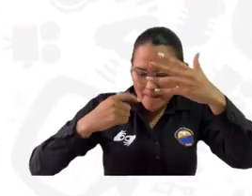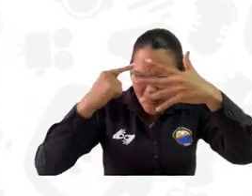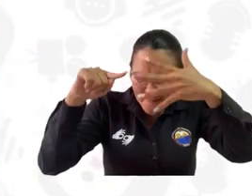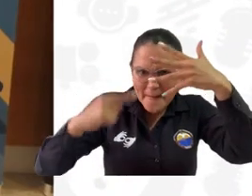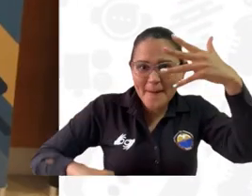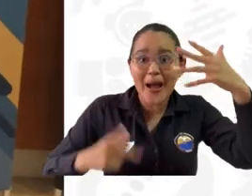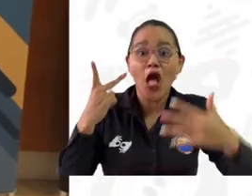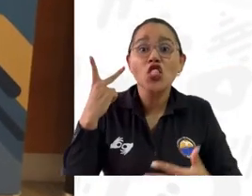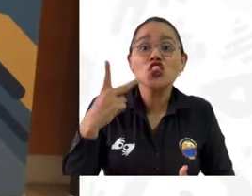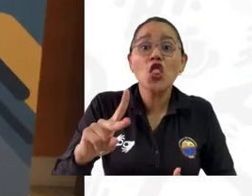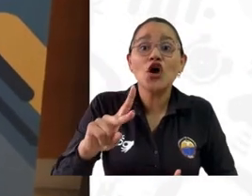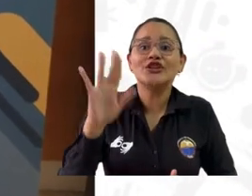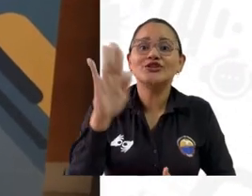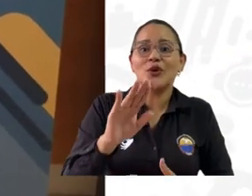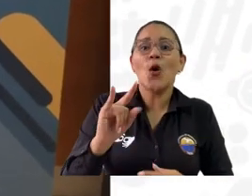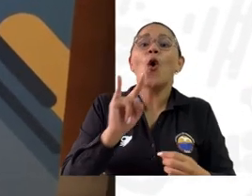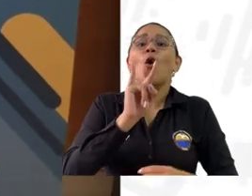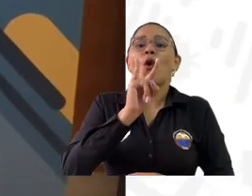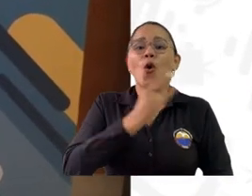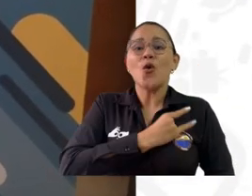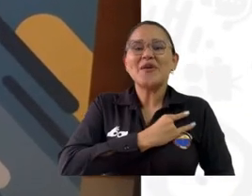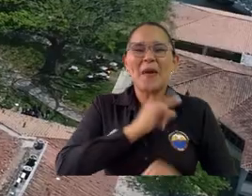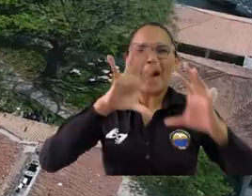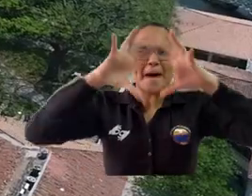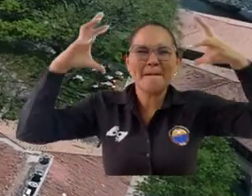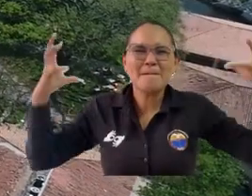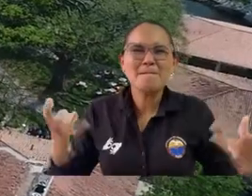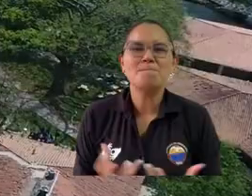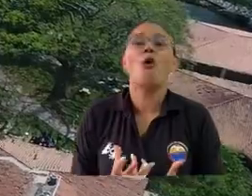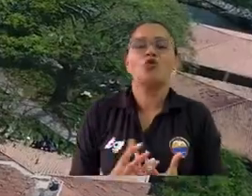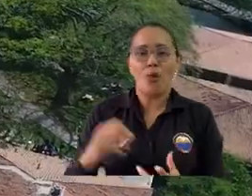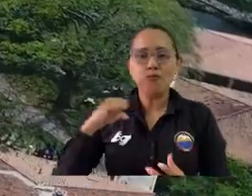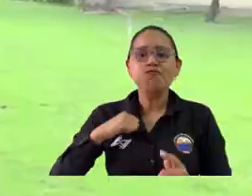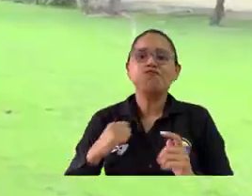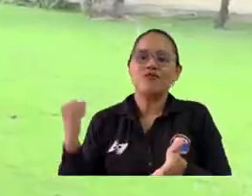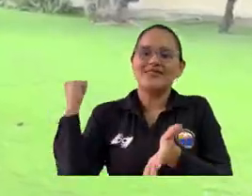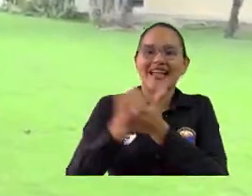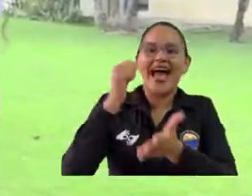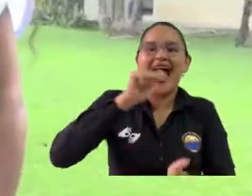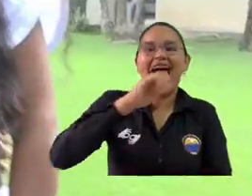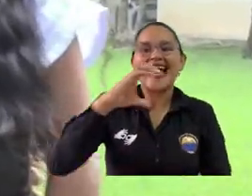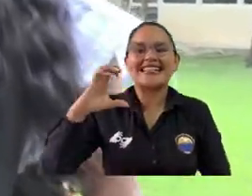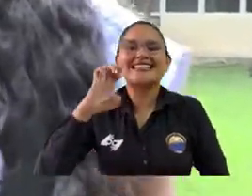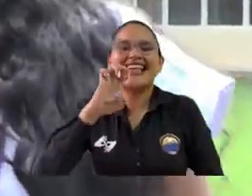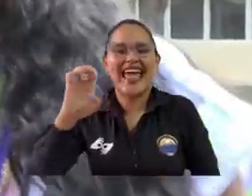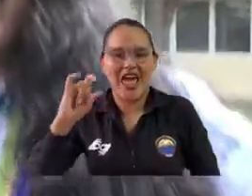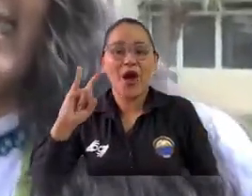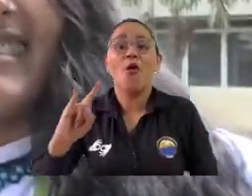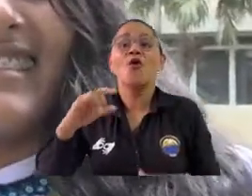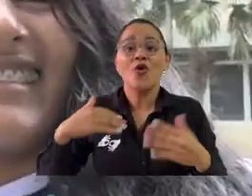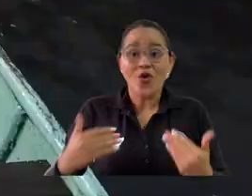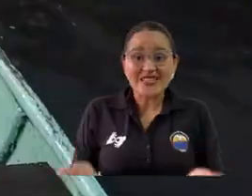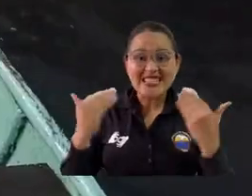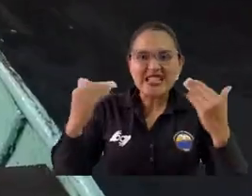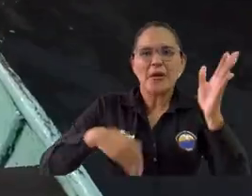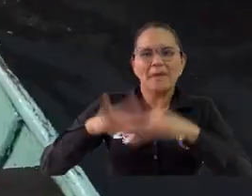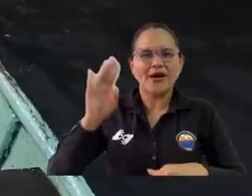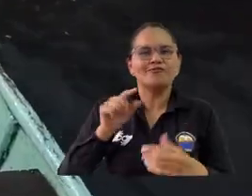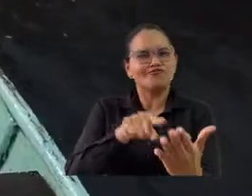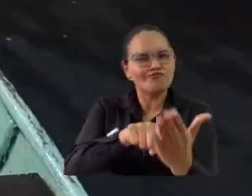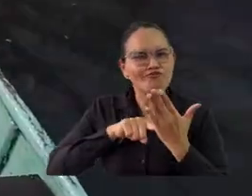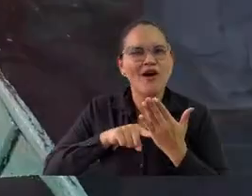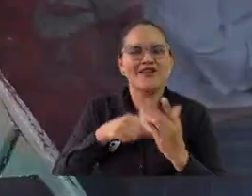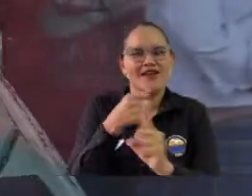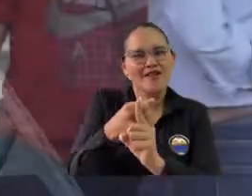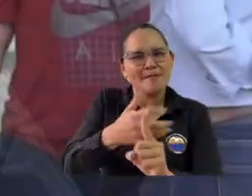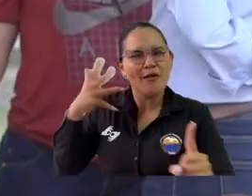ranking exclusivo de las 12 universidades del mundo que tienen el sello de ACEU y saca la cara en Latinoamérica por ser la única cuyos programas y